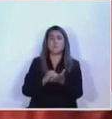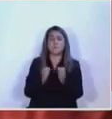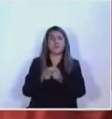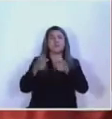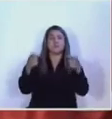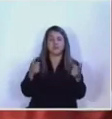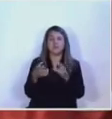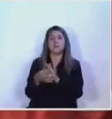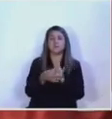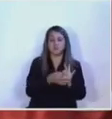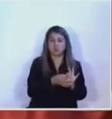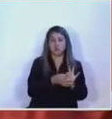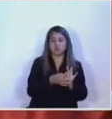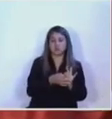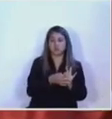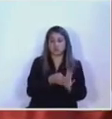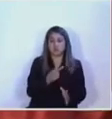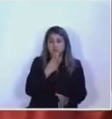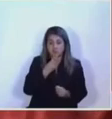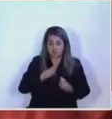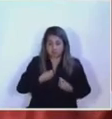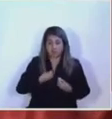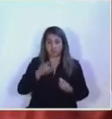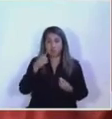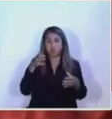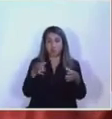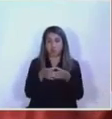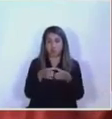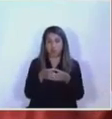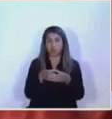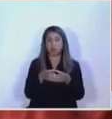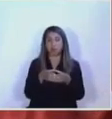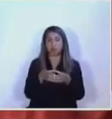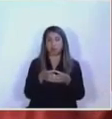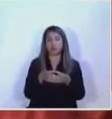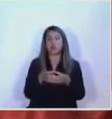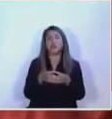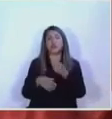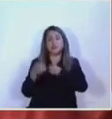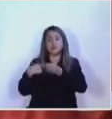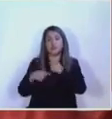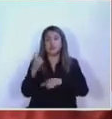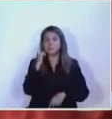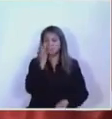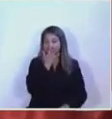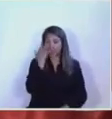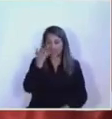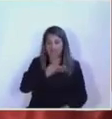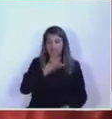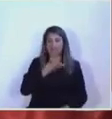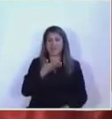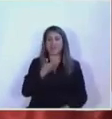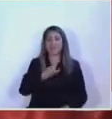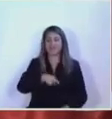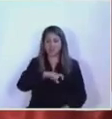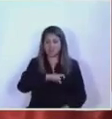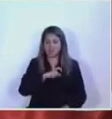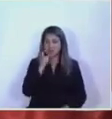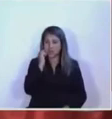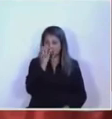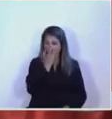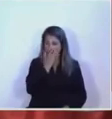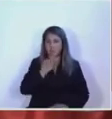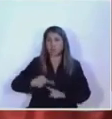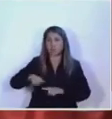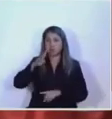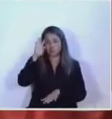debido enfrentar la humanidad. En la historia, por cierto, hubo muchas, la peste negra, la gripe española o todo tipo de enfermedades que